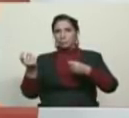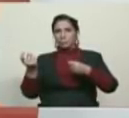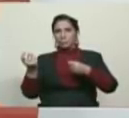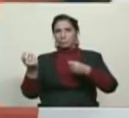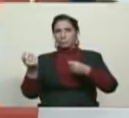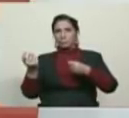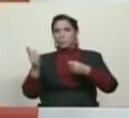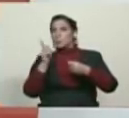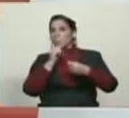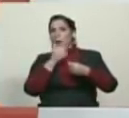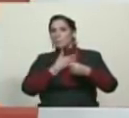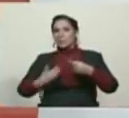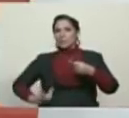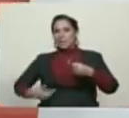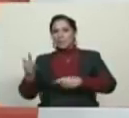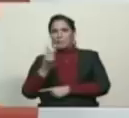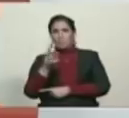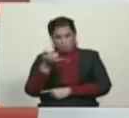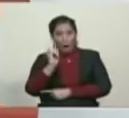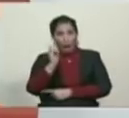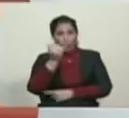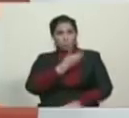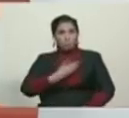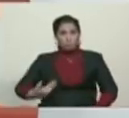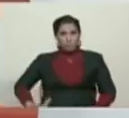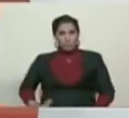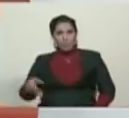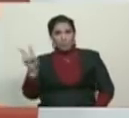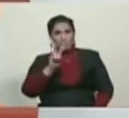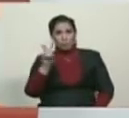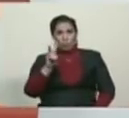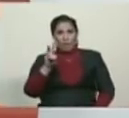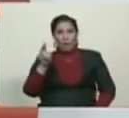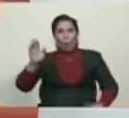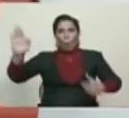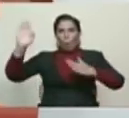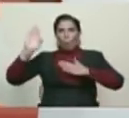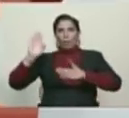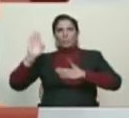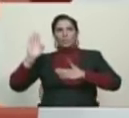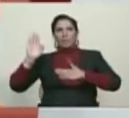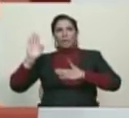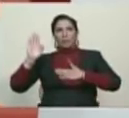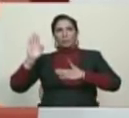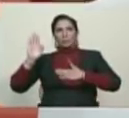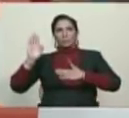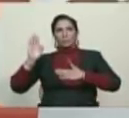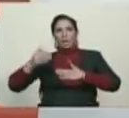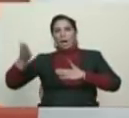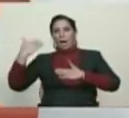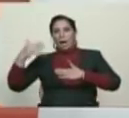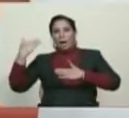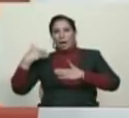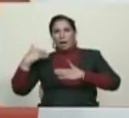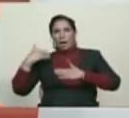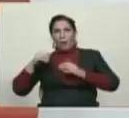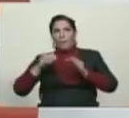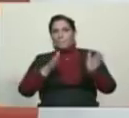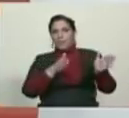que no hay presidente en Venezuela, que hay presidente juramentado. Había presidente para el periodo